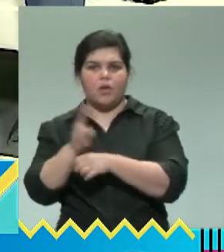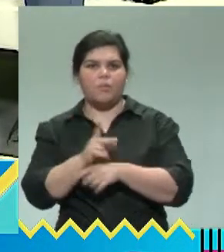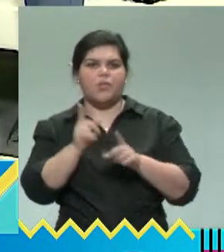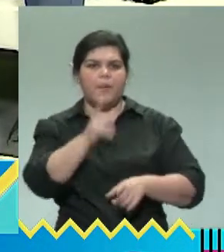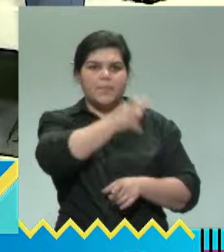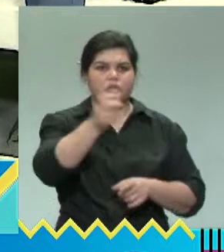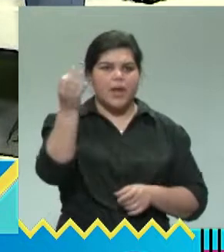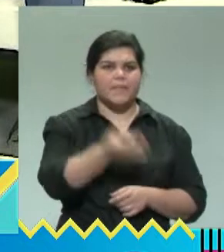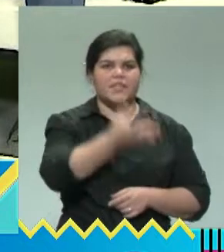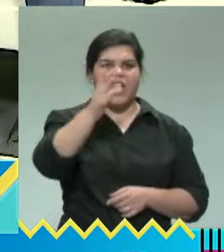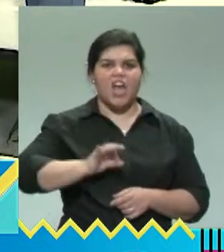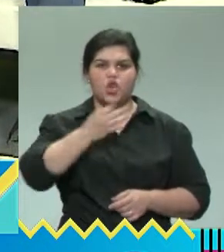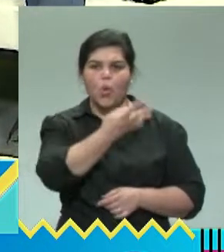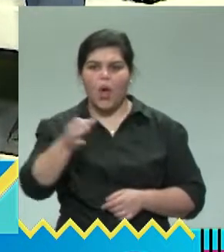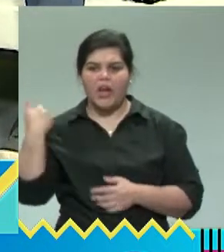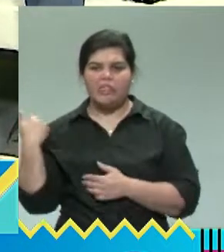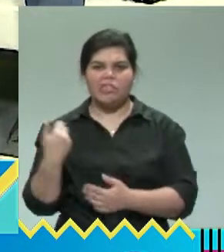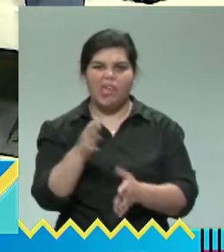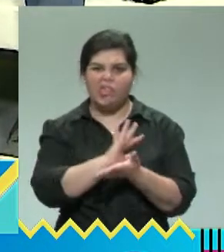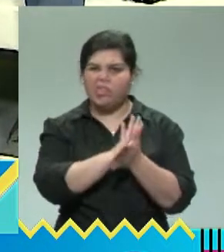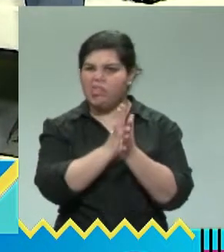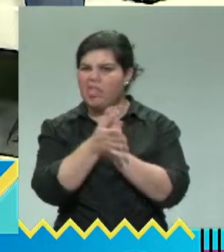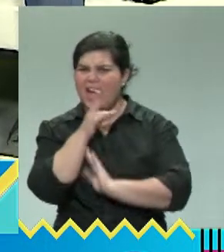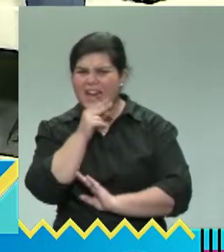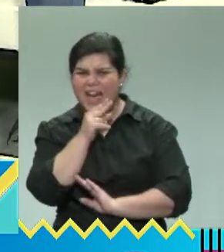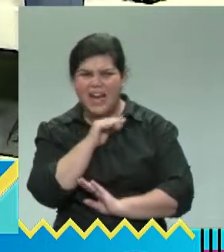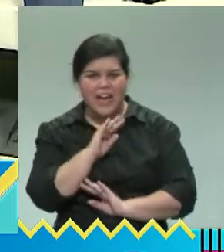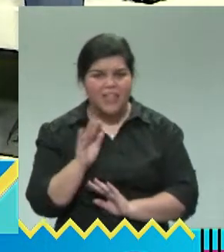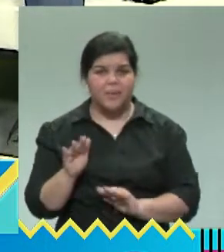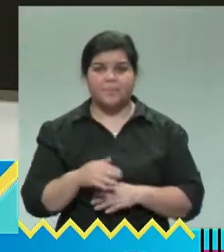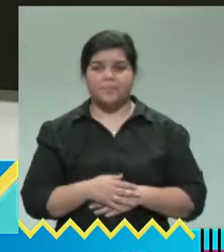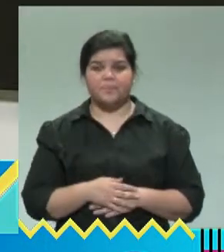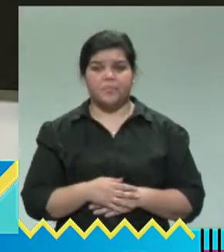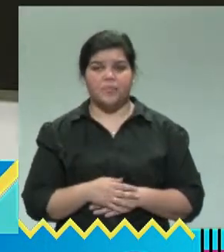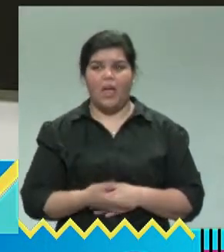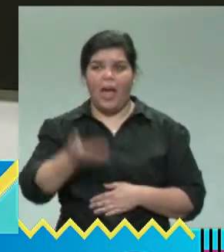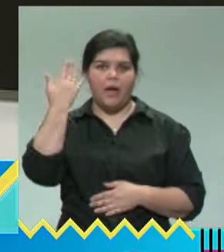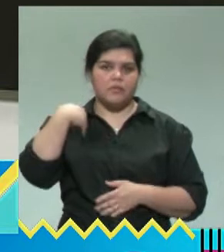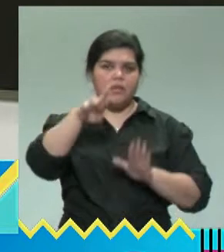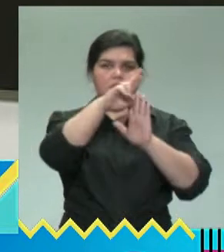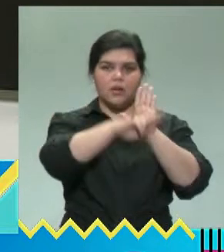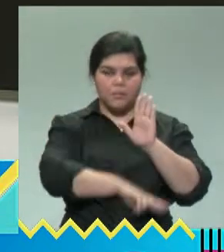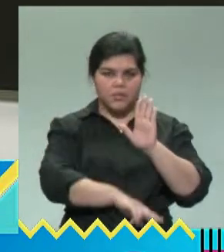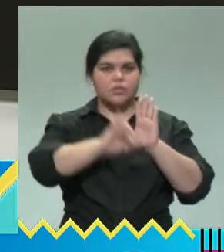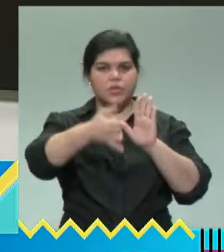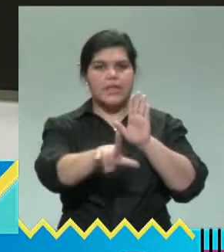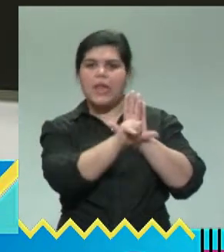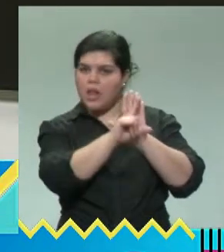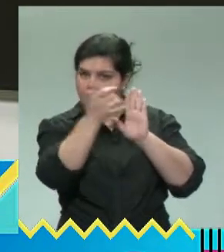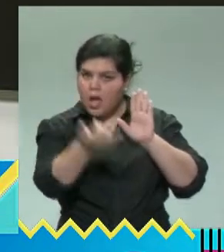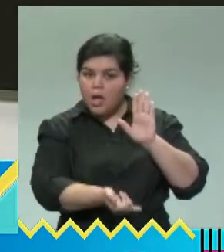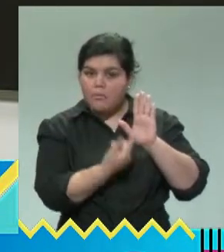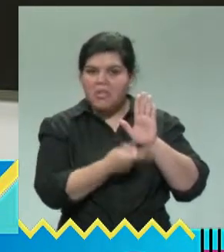que pasaron y no hubo una política pública específica, o si bien había una reglamentación, una legislación al respecto,